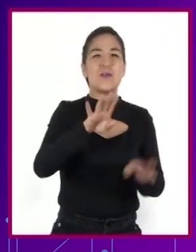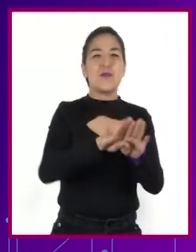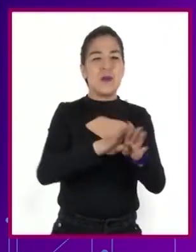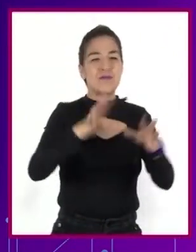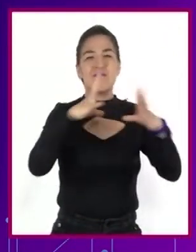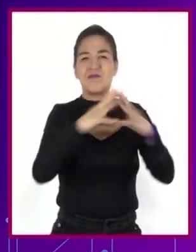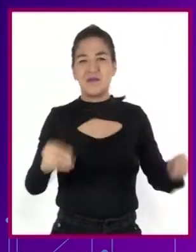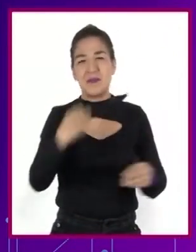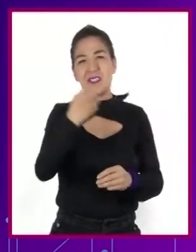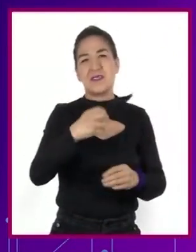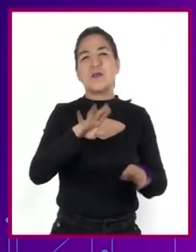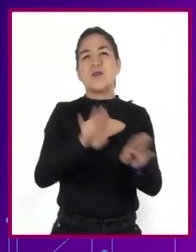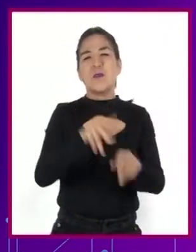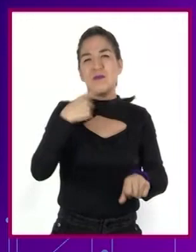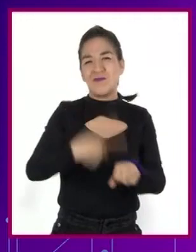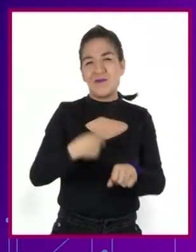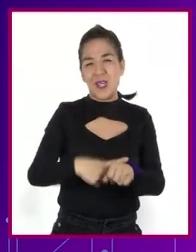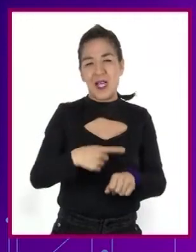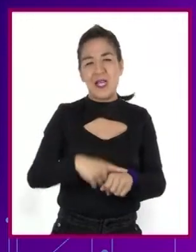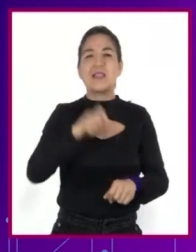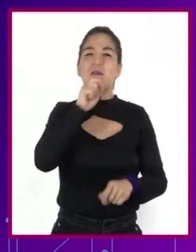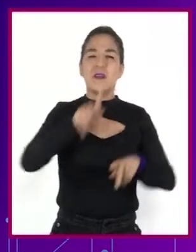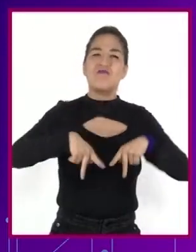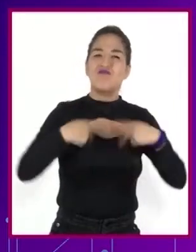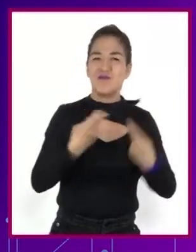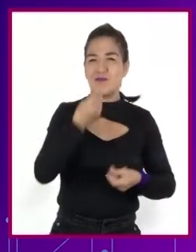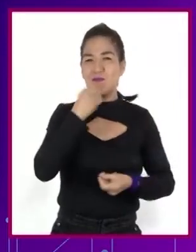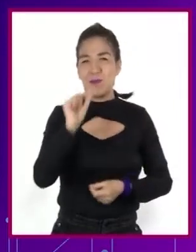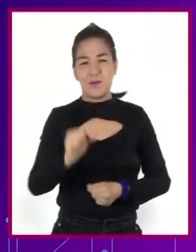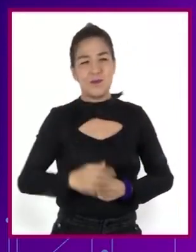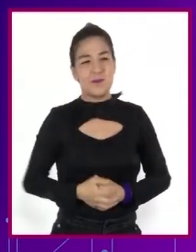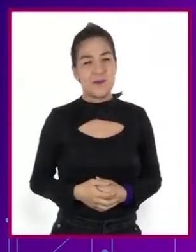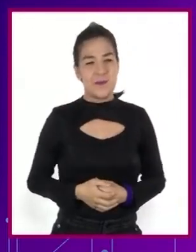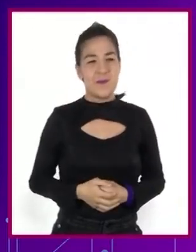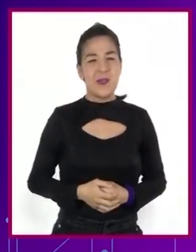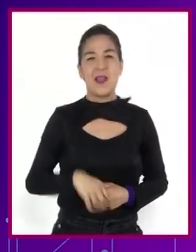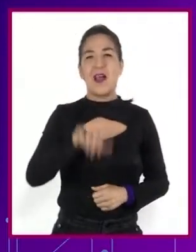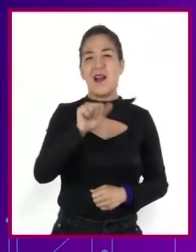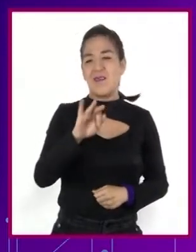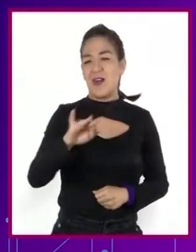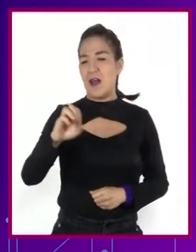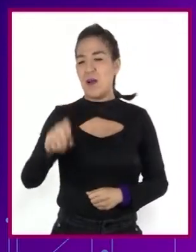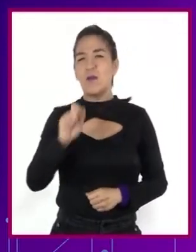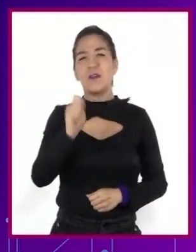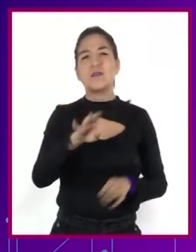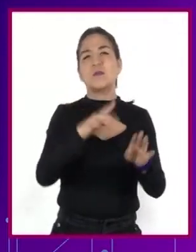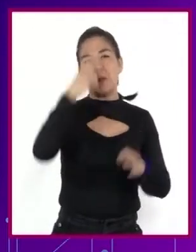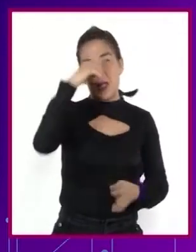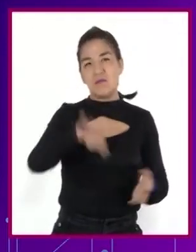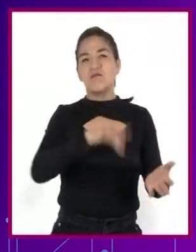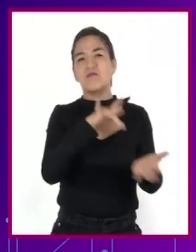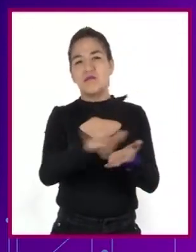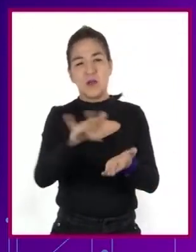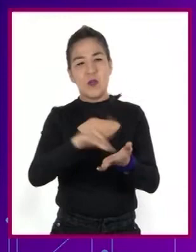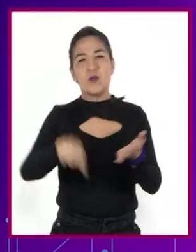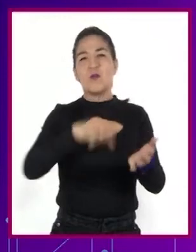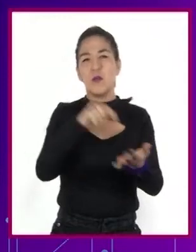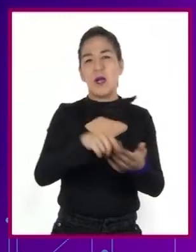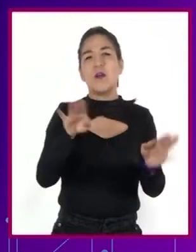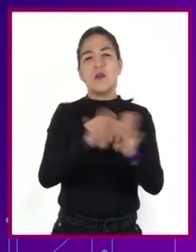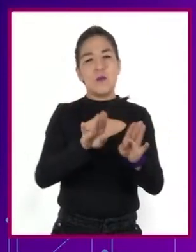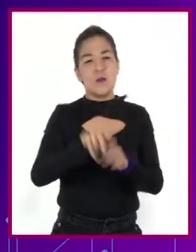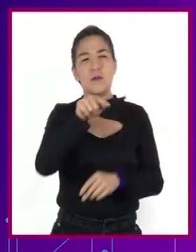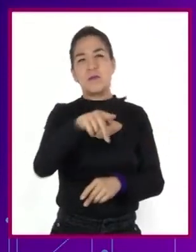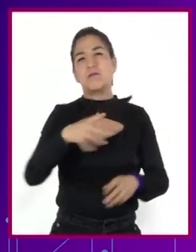programas contra la desnutrición. Al mismo tiempo, la FAO emprende diferentes programas de apoyo a agricultores o